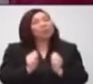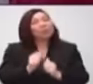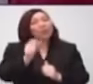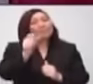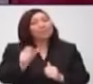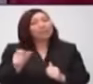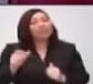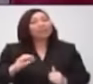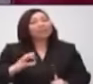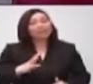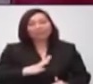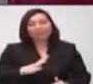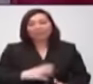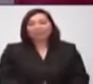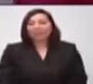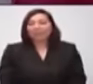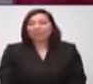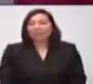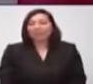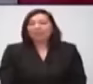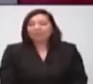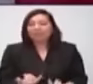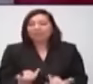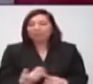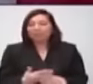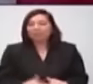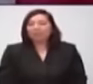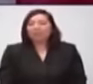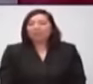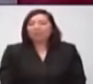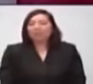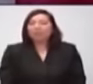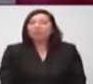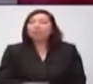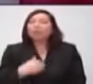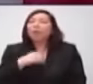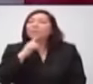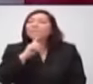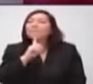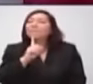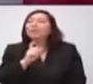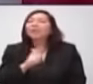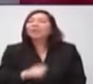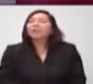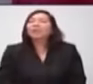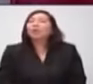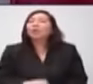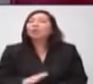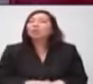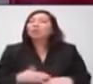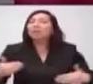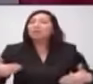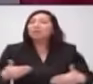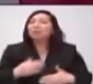personas. Es de caballero, señor Domínguez, hacerlo de esa manera. Quisiera preguntarle sobre el tema del bypass